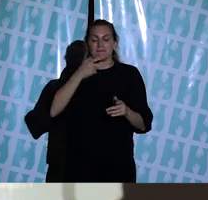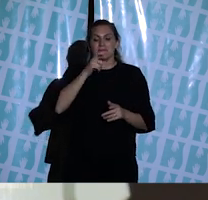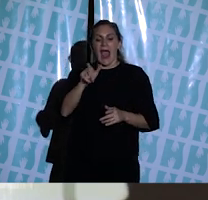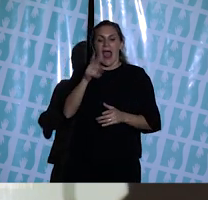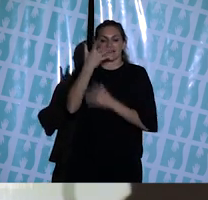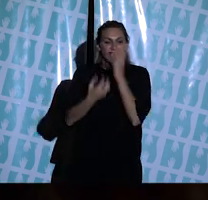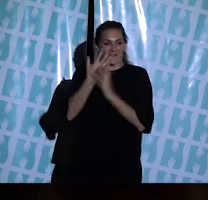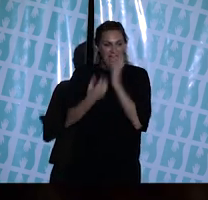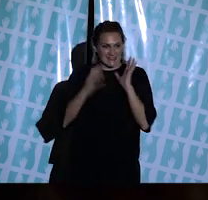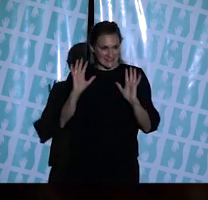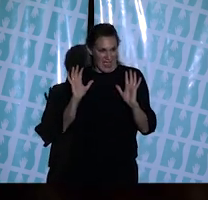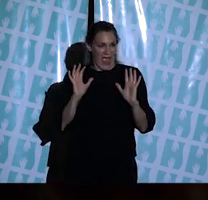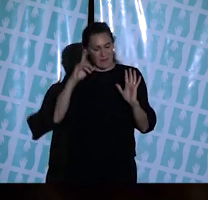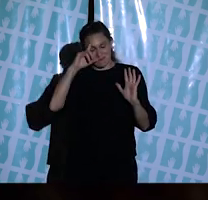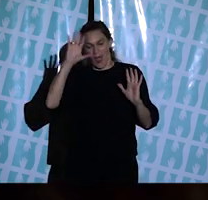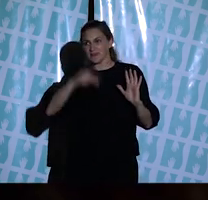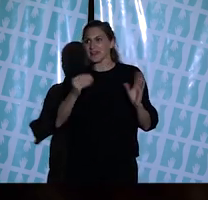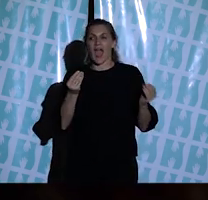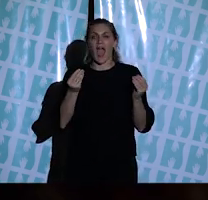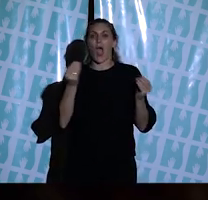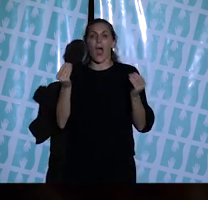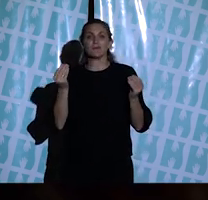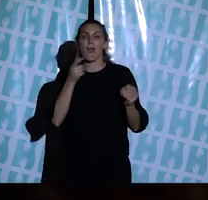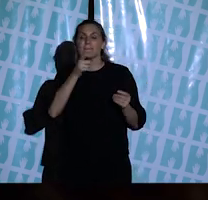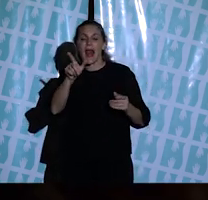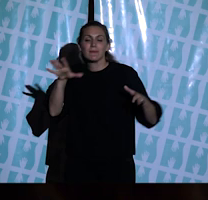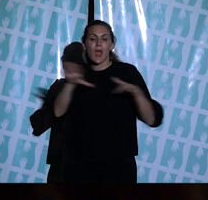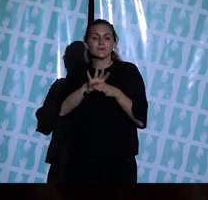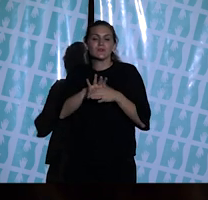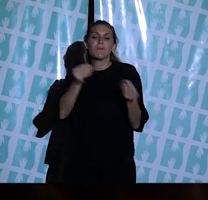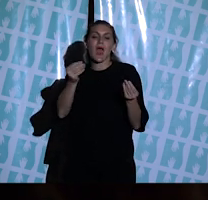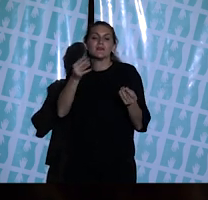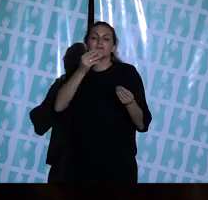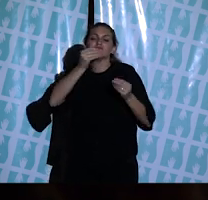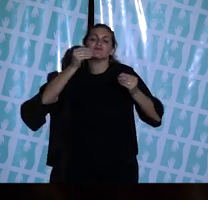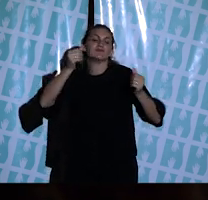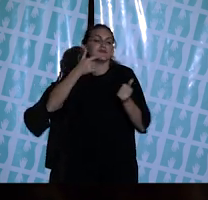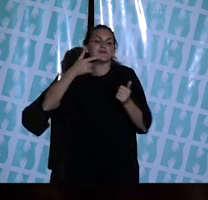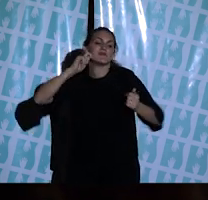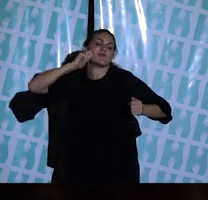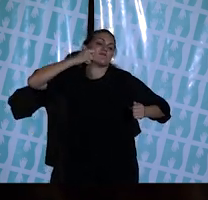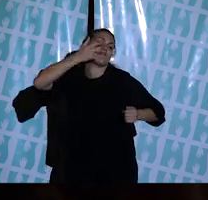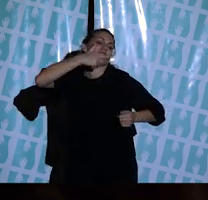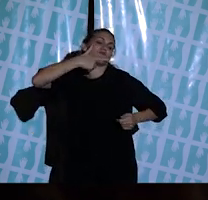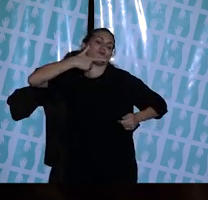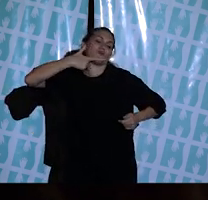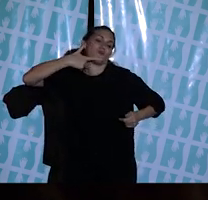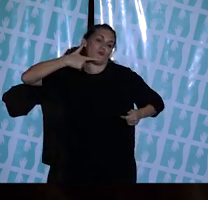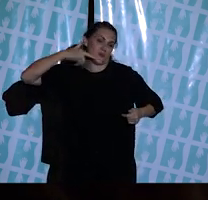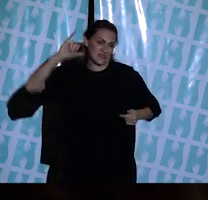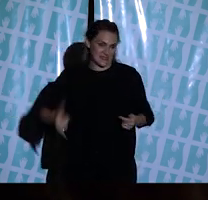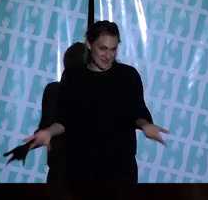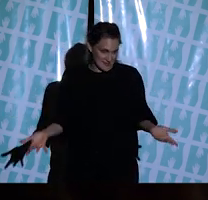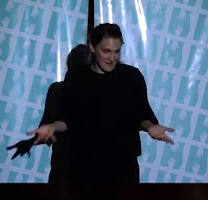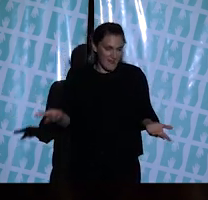colegas hablábamos de esto y me olvidé cómo era la palabra correcta, pero es sabroso. Sabroso es lo que tiene